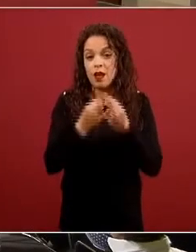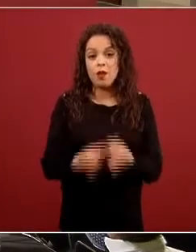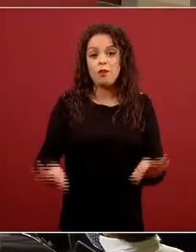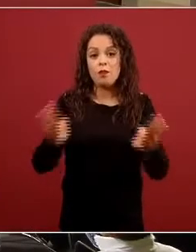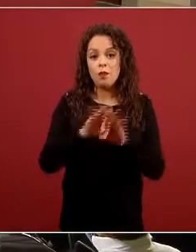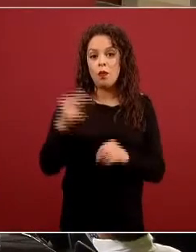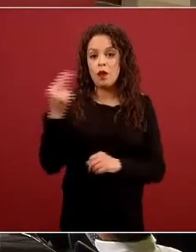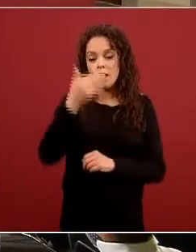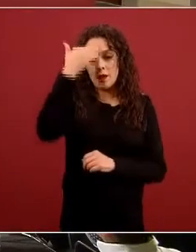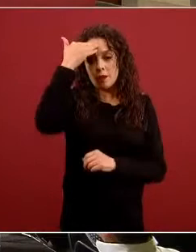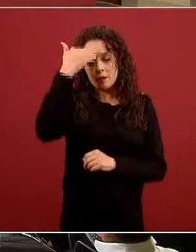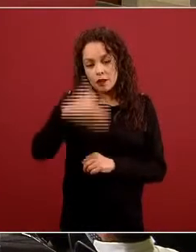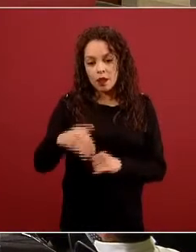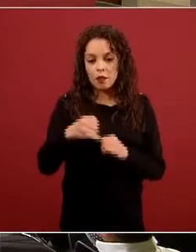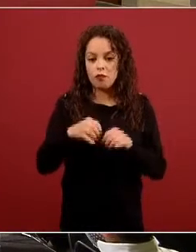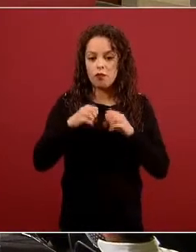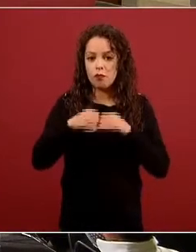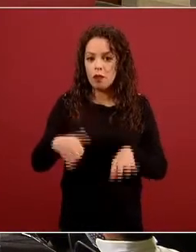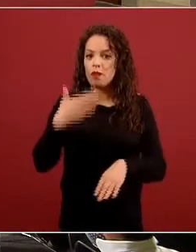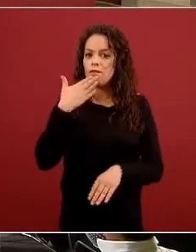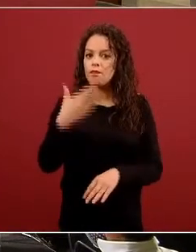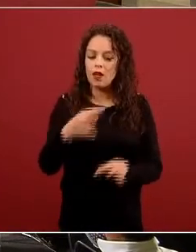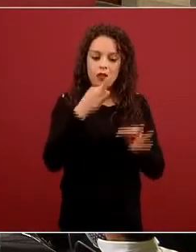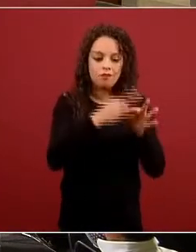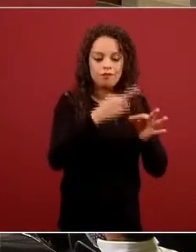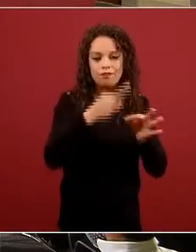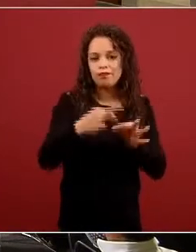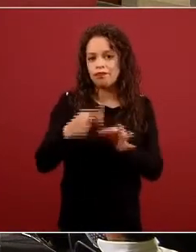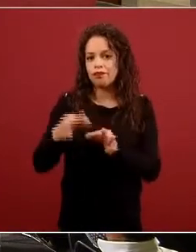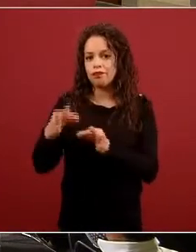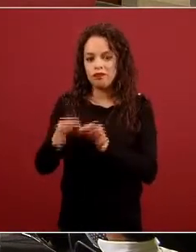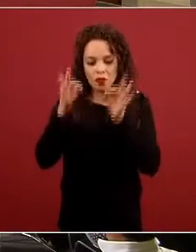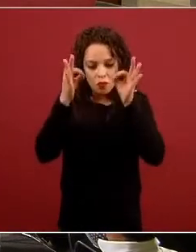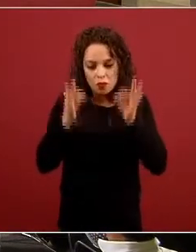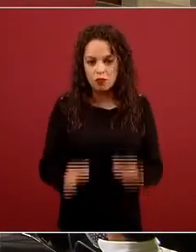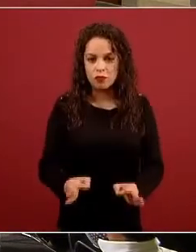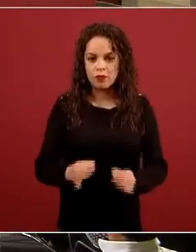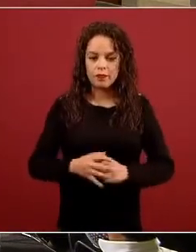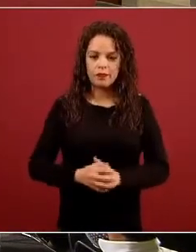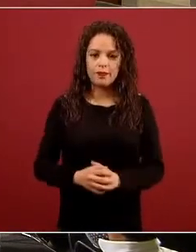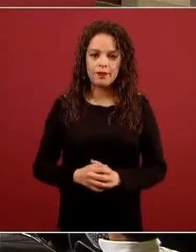información más correcta. La siguiente, por favor.